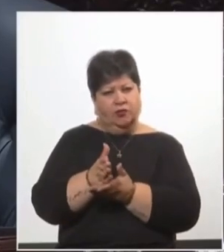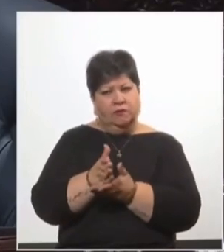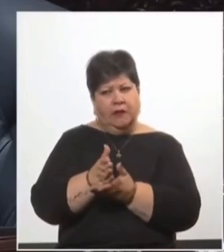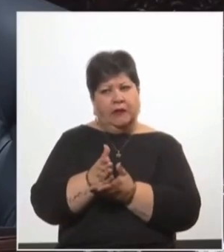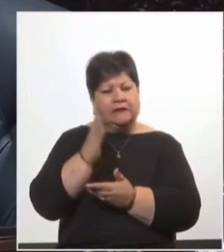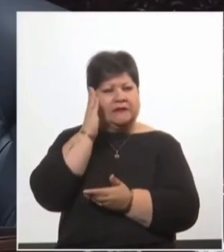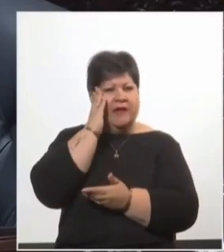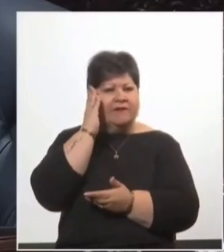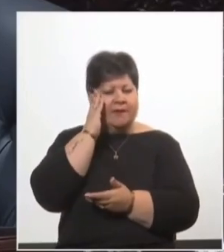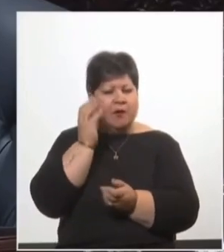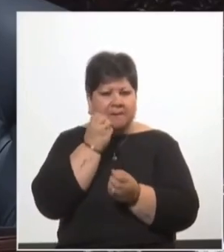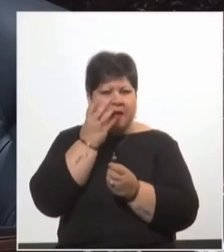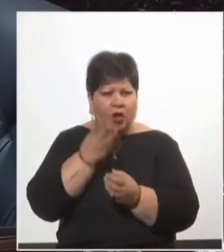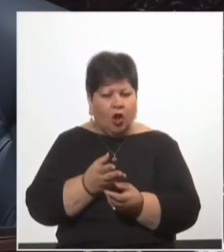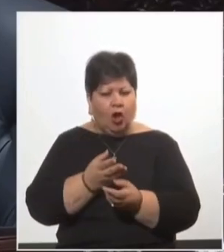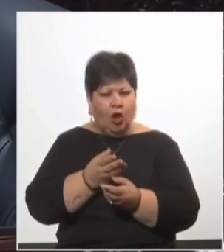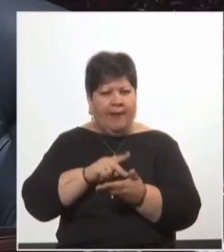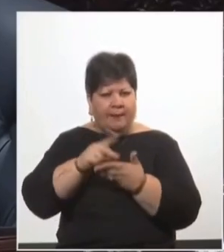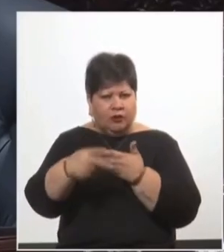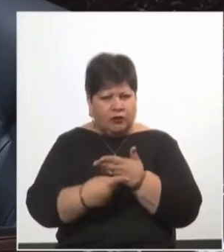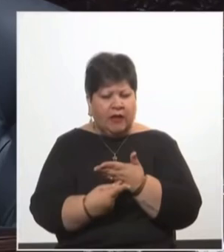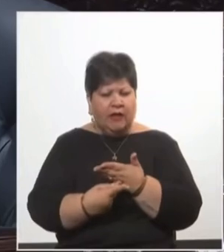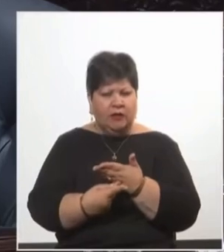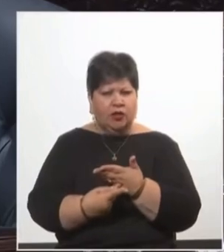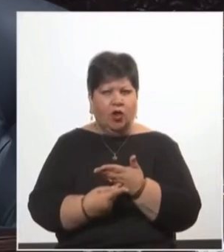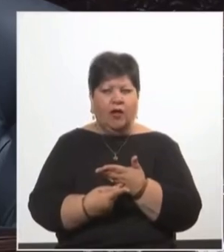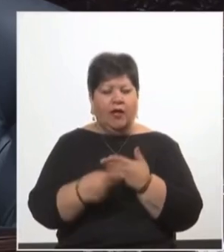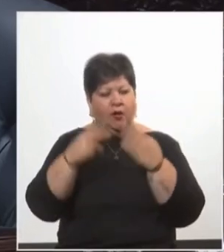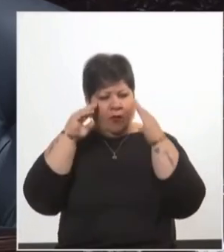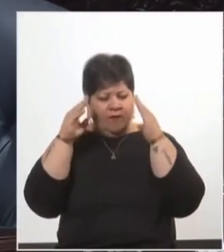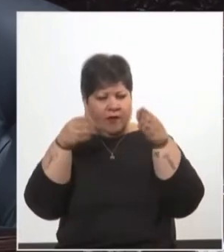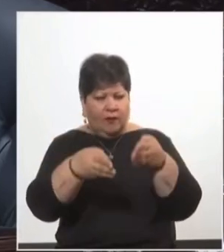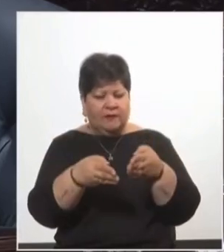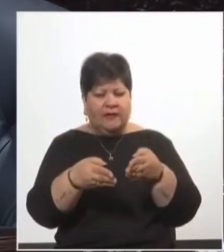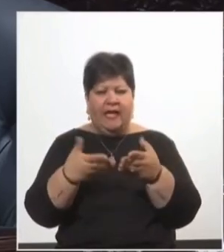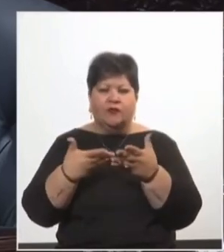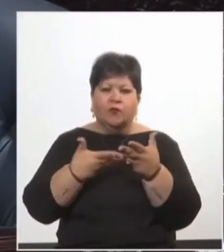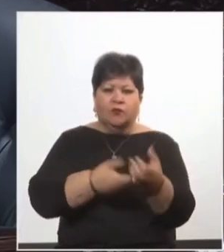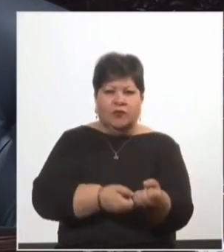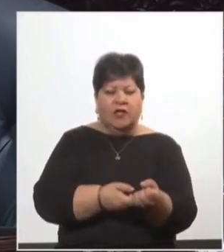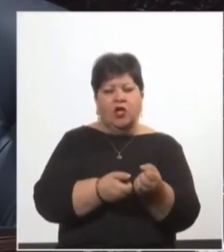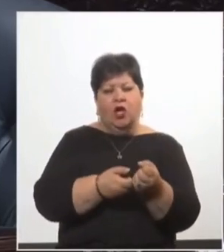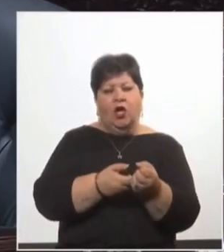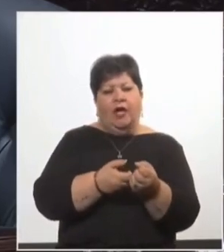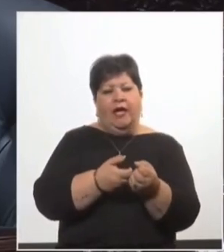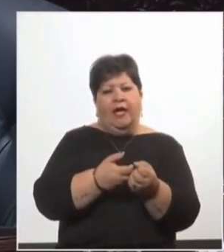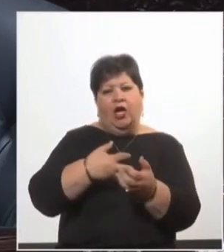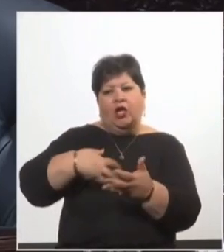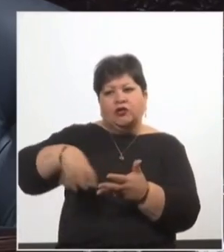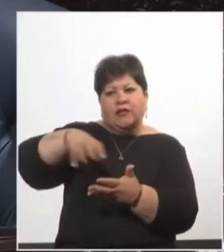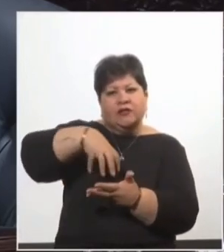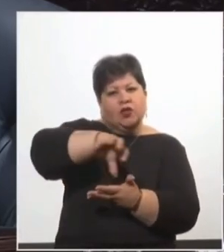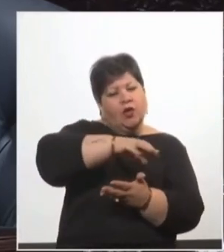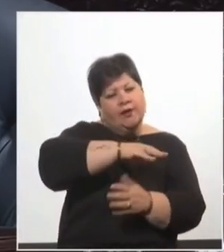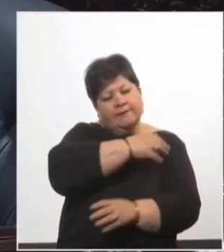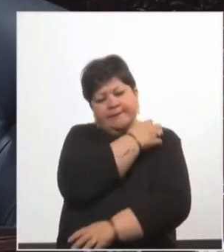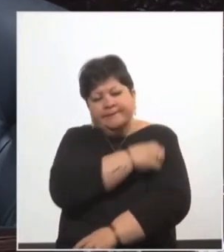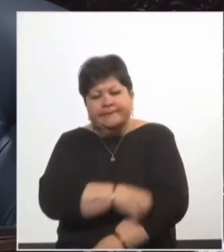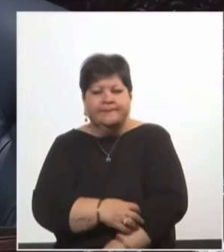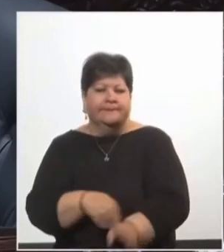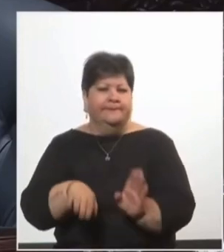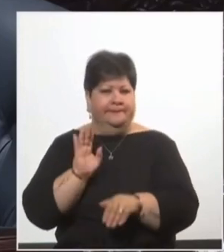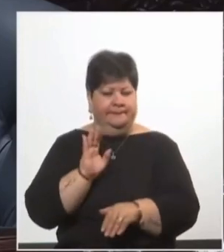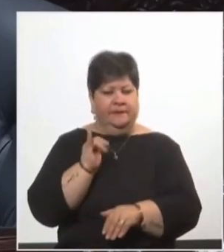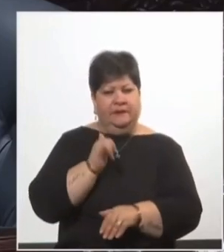mejora de diseño en cuanto a focalizar el subsidio en los sectores más bajos. Sí, pero no se puede